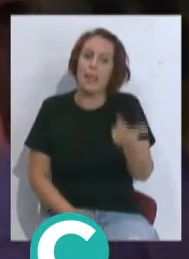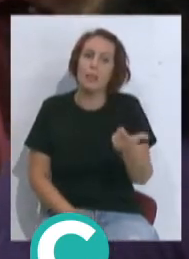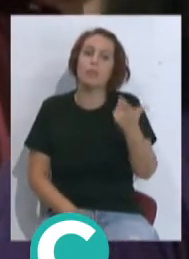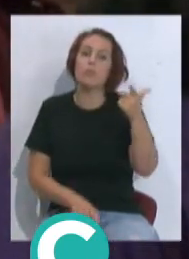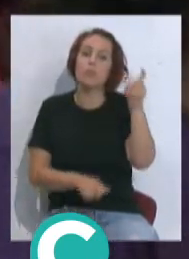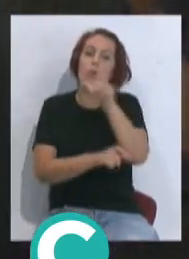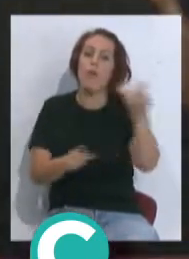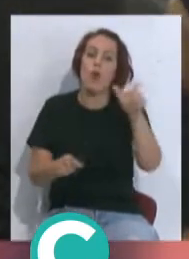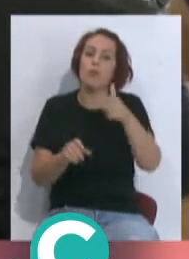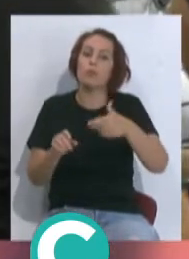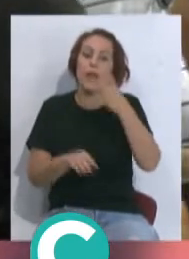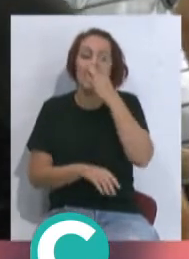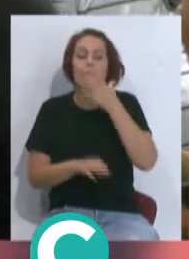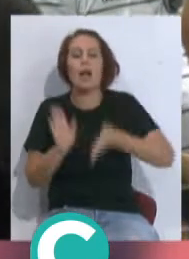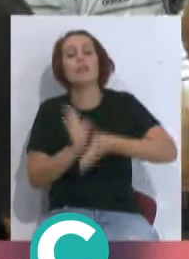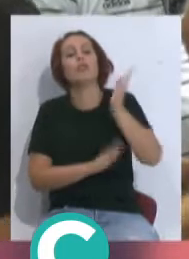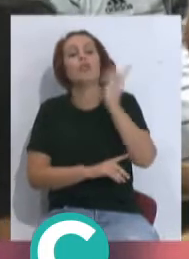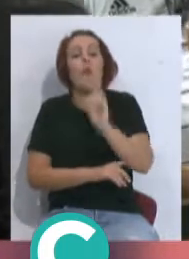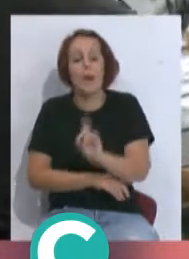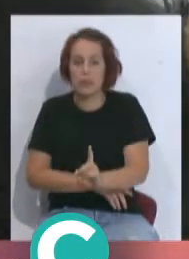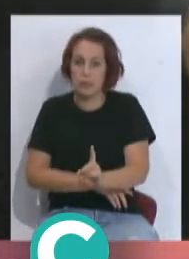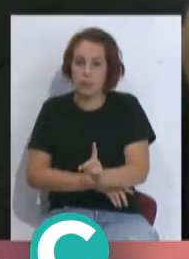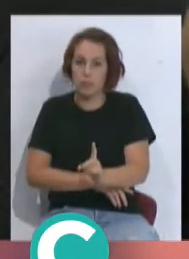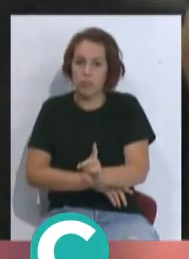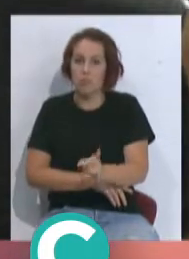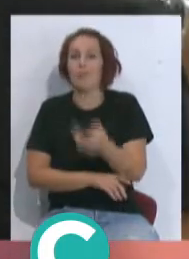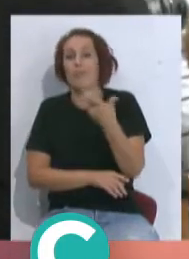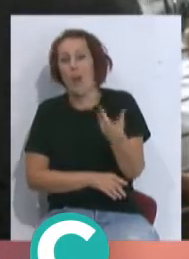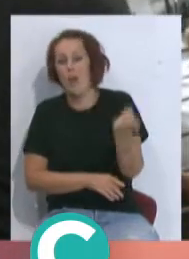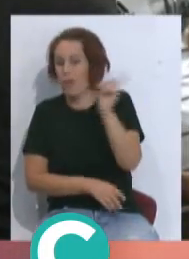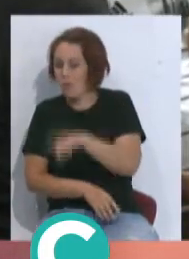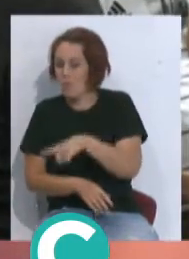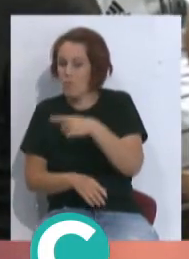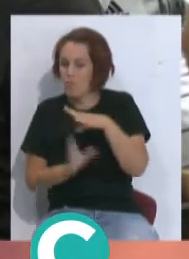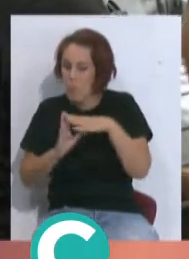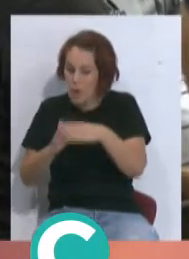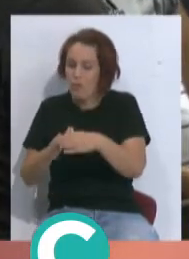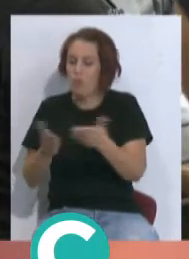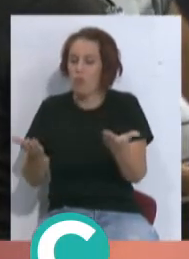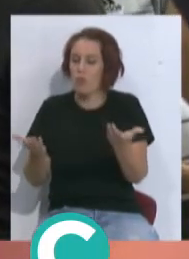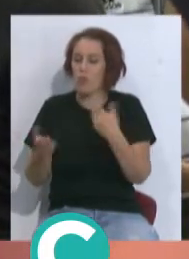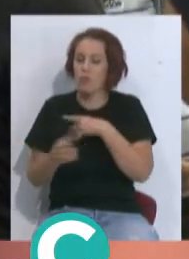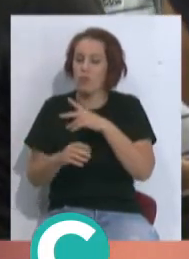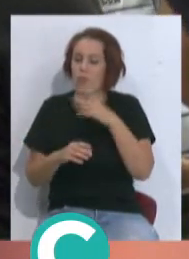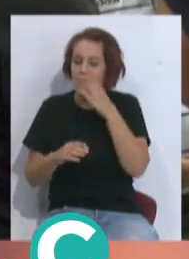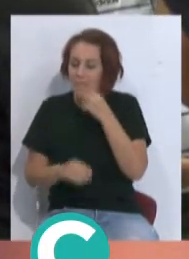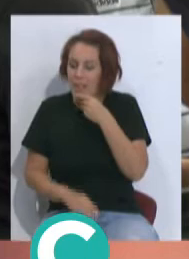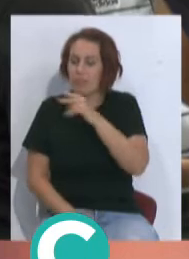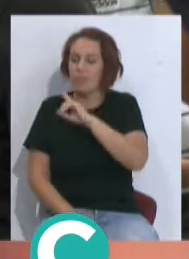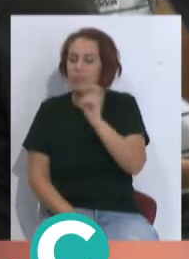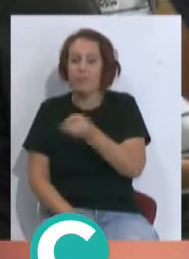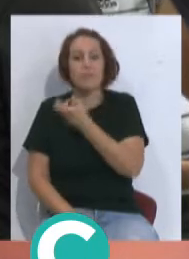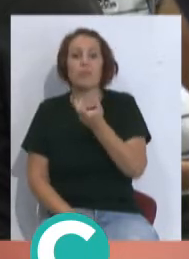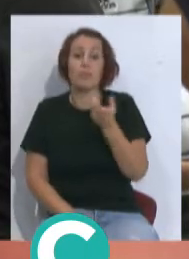a tu población que no salga en carnaval, en fiesta, ¿vale?, cuando están saliendo en el puerto, pues en Chiclana? El momento es muy claro, es que no